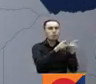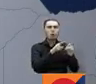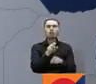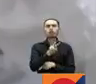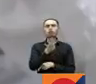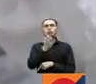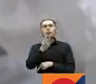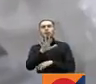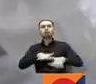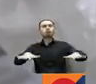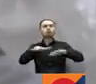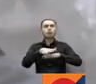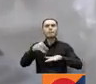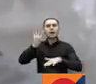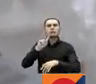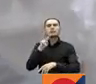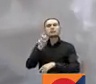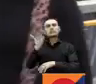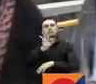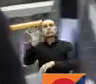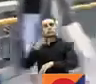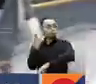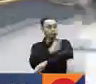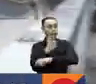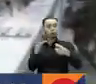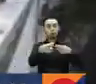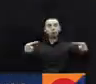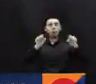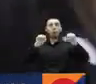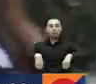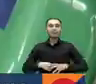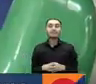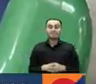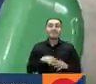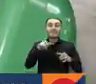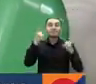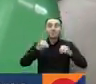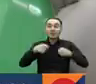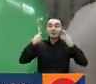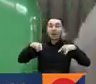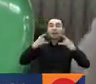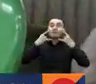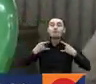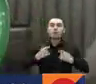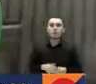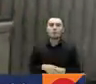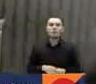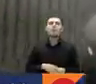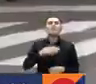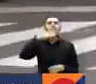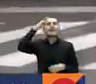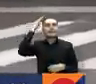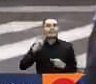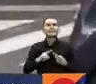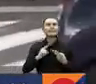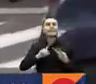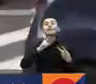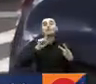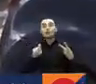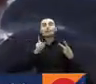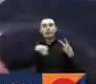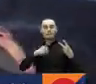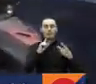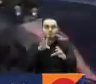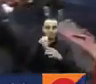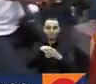más del 70% de su población vacunada los que dirán adiós al tapabocas. Medellín y Bucaramanga se sumaron a última hora a estas zonas.